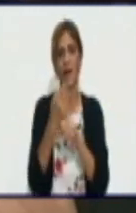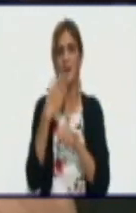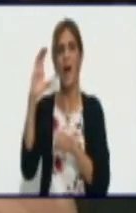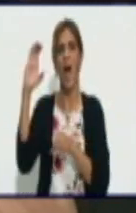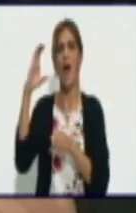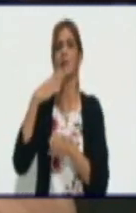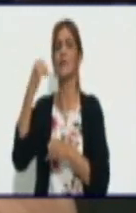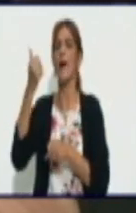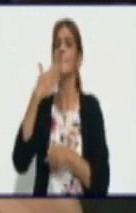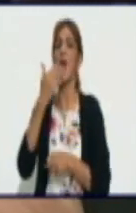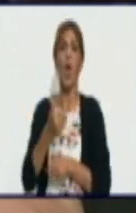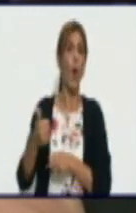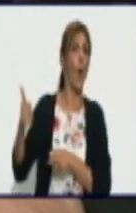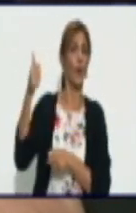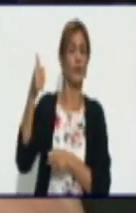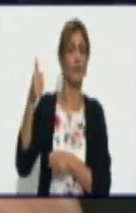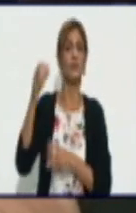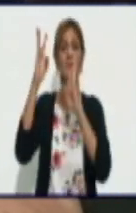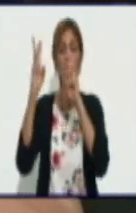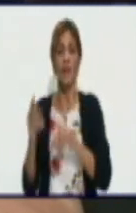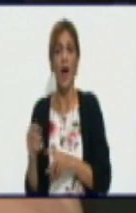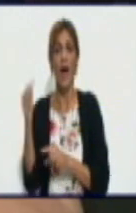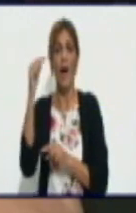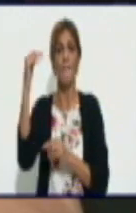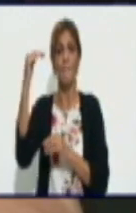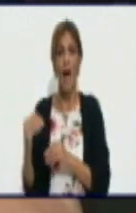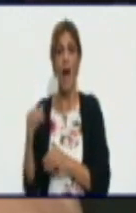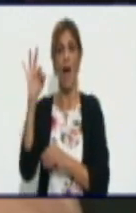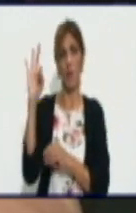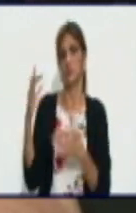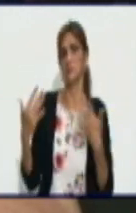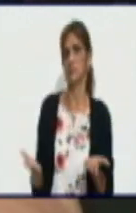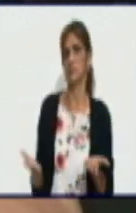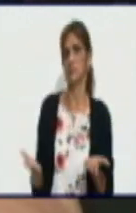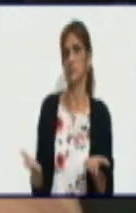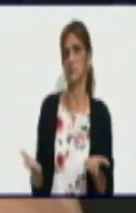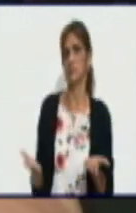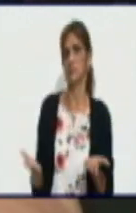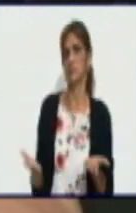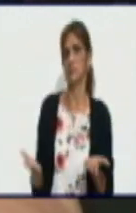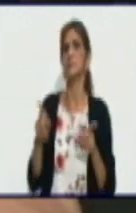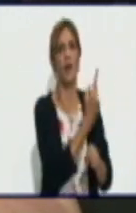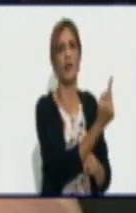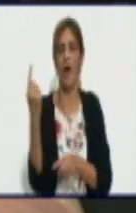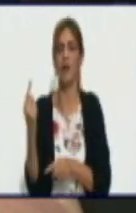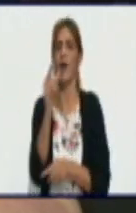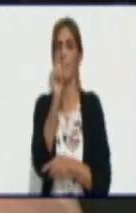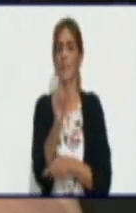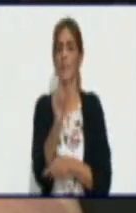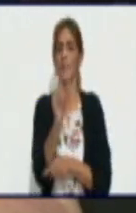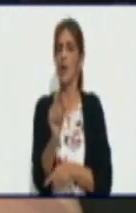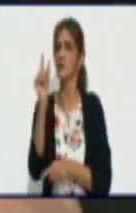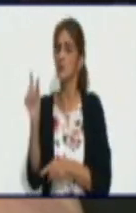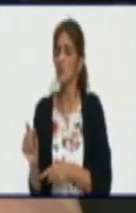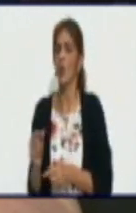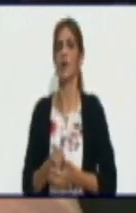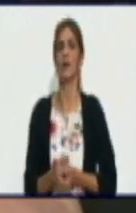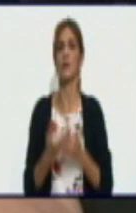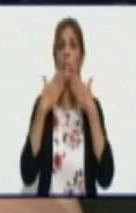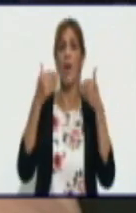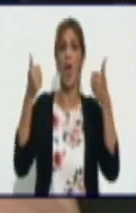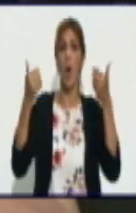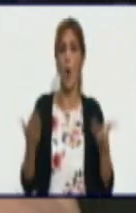número de casos es bajo, nos permite trabajar cada caso con una mayor exactitud, insistir en la pesquisa activa, en